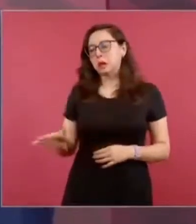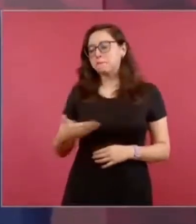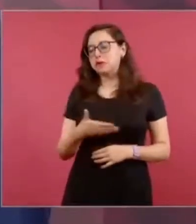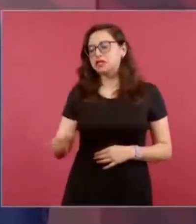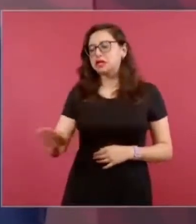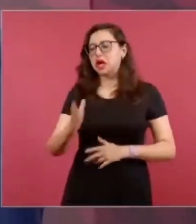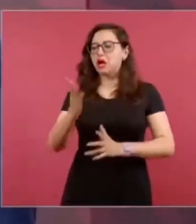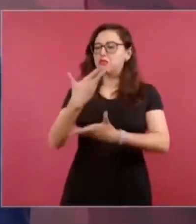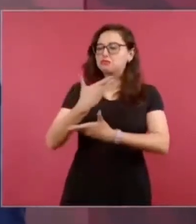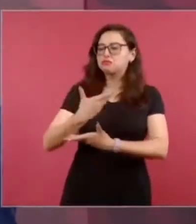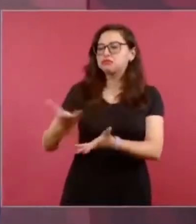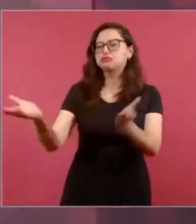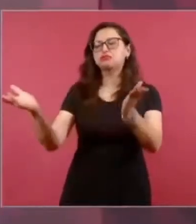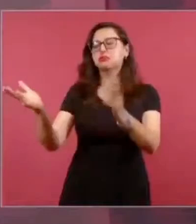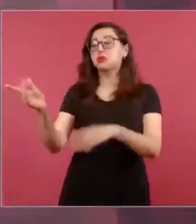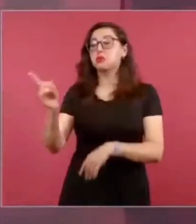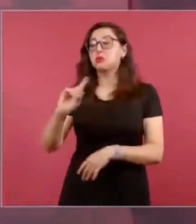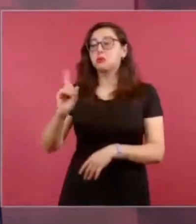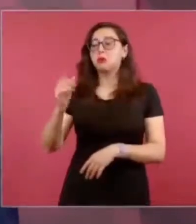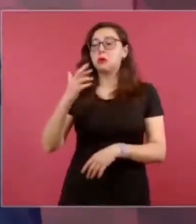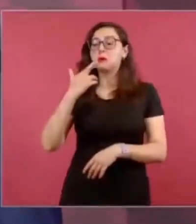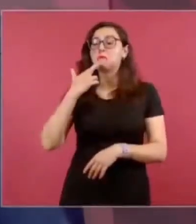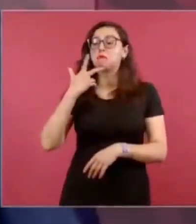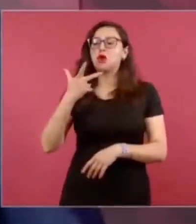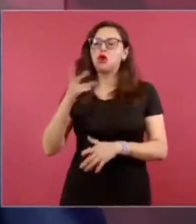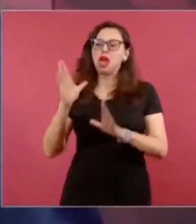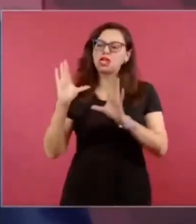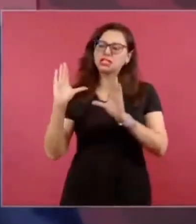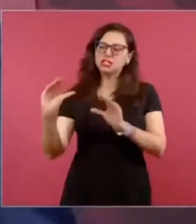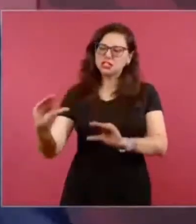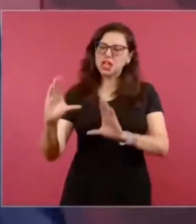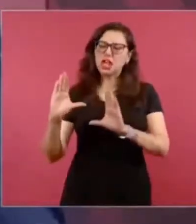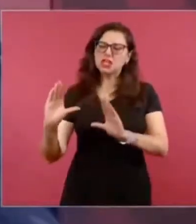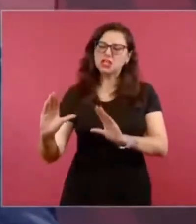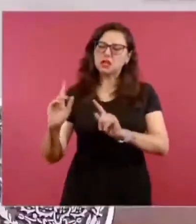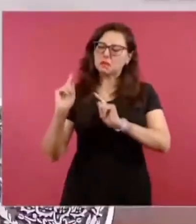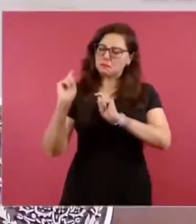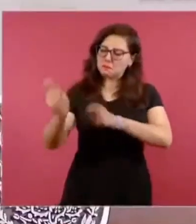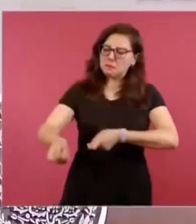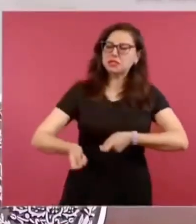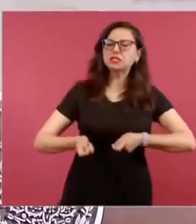Sí, nada más que si no hay río